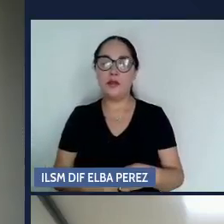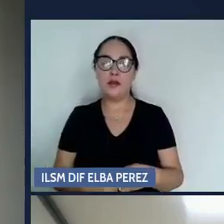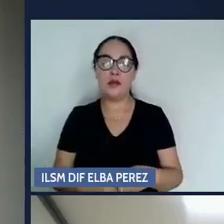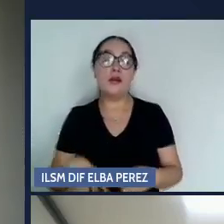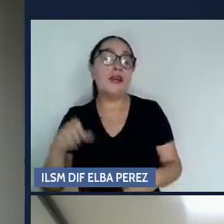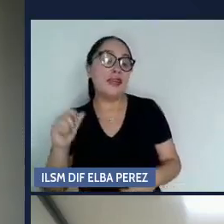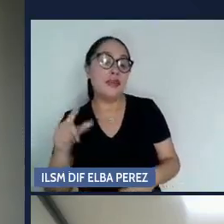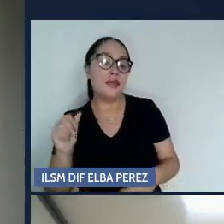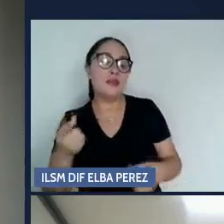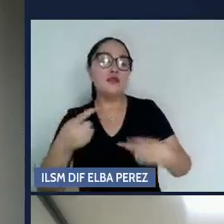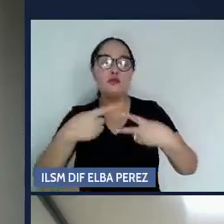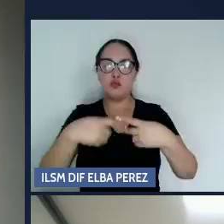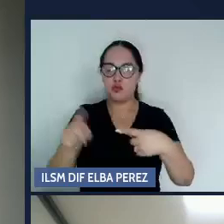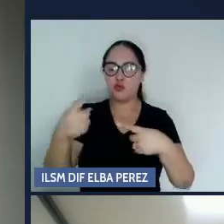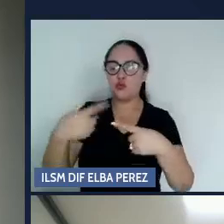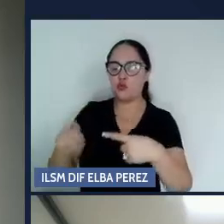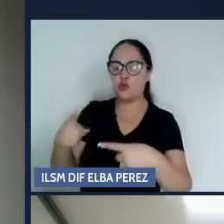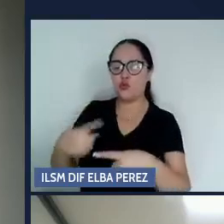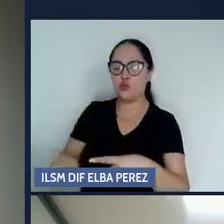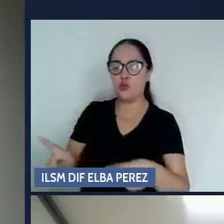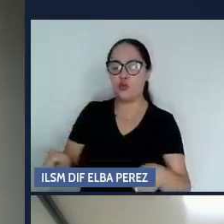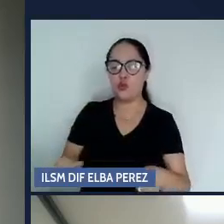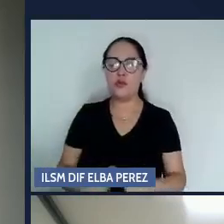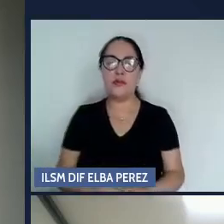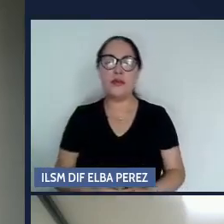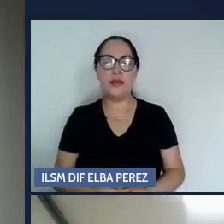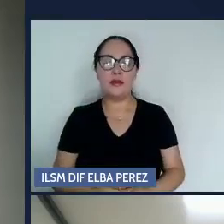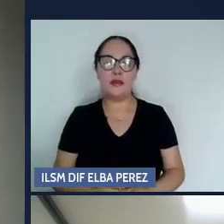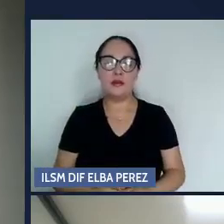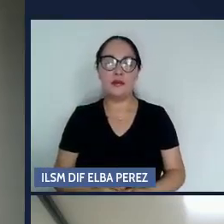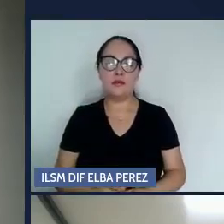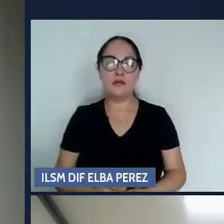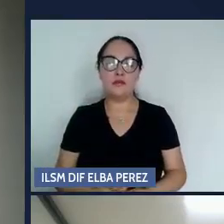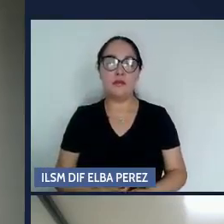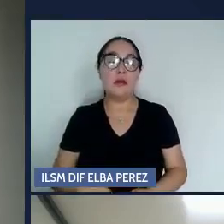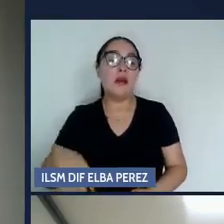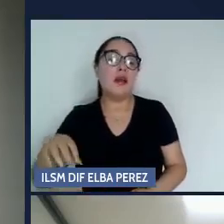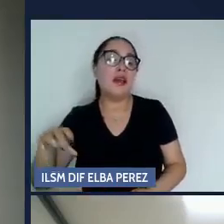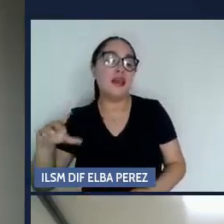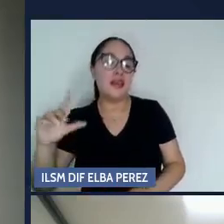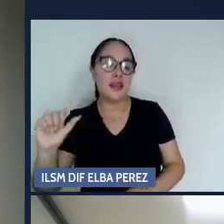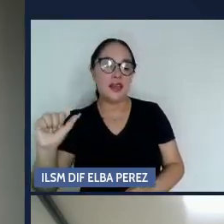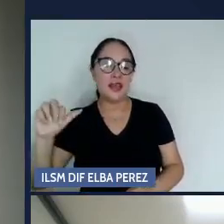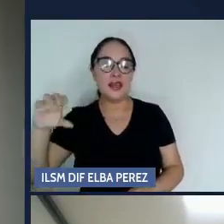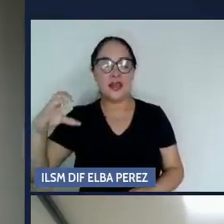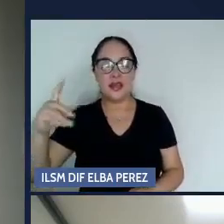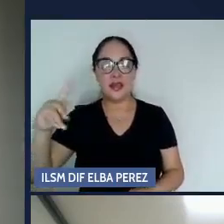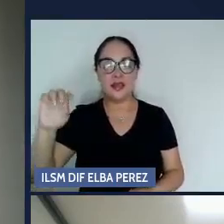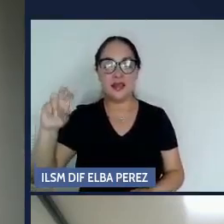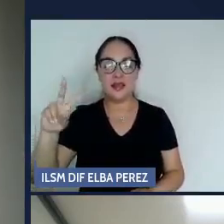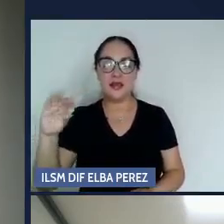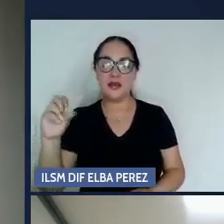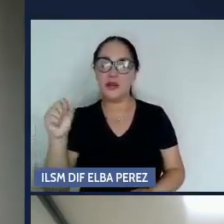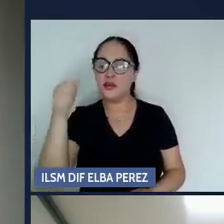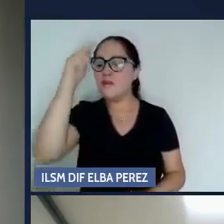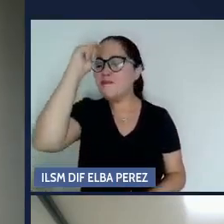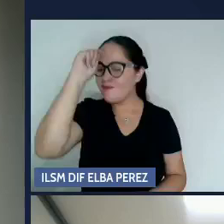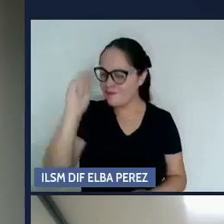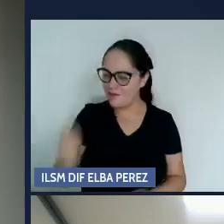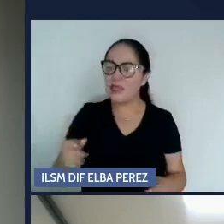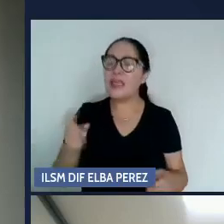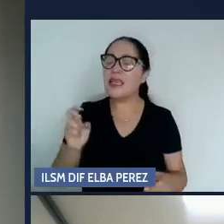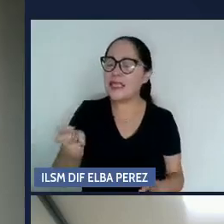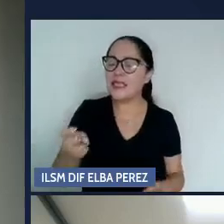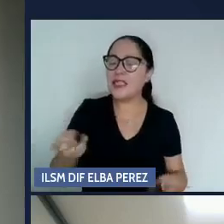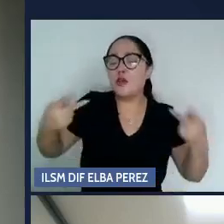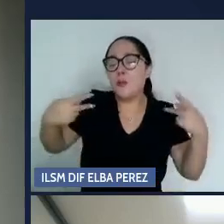diferentes sujetos activos. ¿A qué nos referimos con sujetos activos? Son las personas que cometen